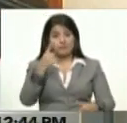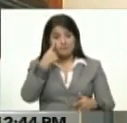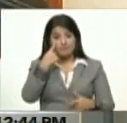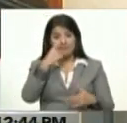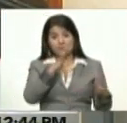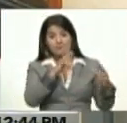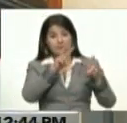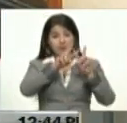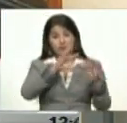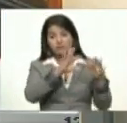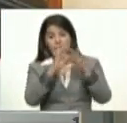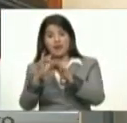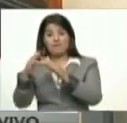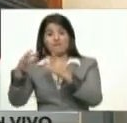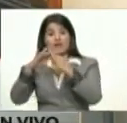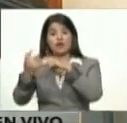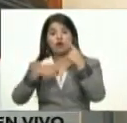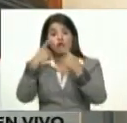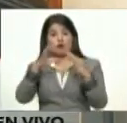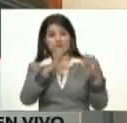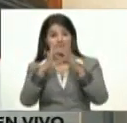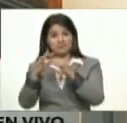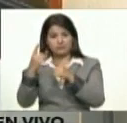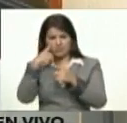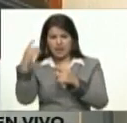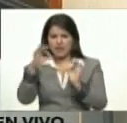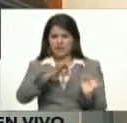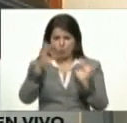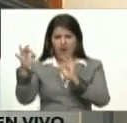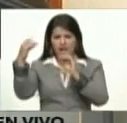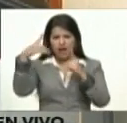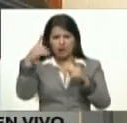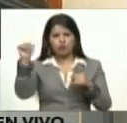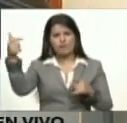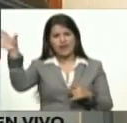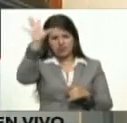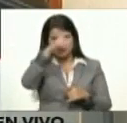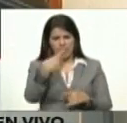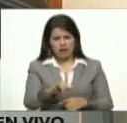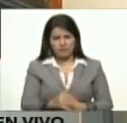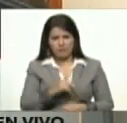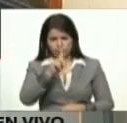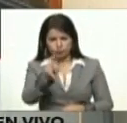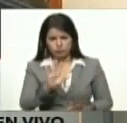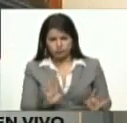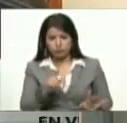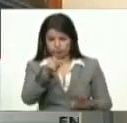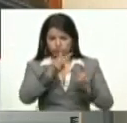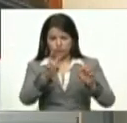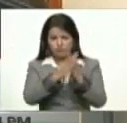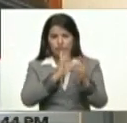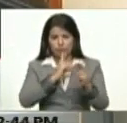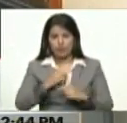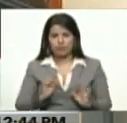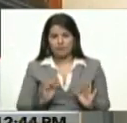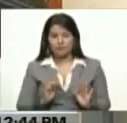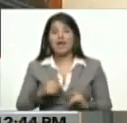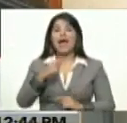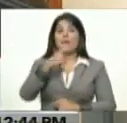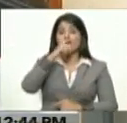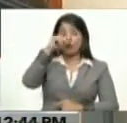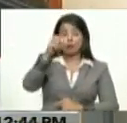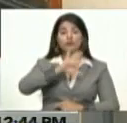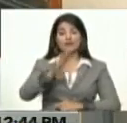misión Barrio Nuevo, Barrio Tricolor. Y en ese marco, donde el presidente Nicolás Maduro le entrega a esa hermosa